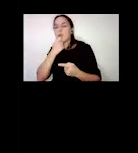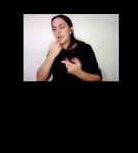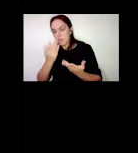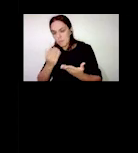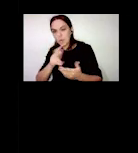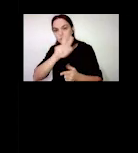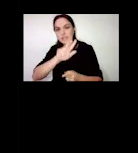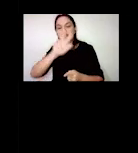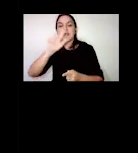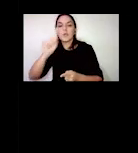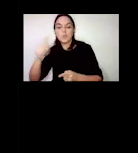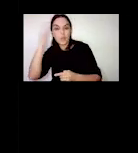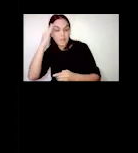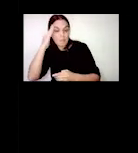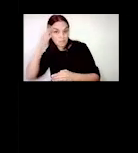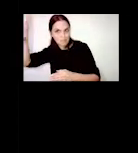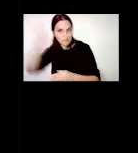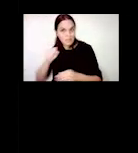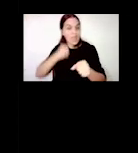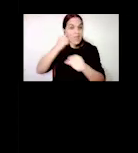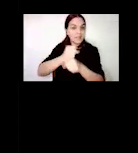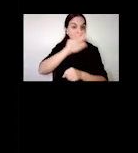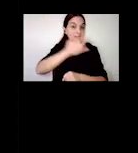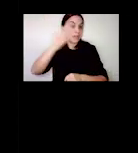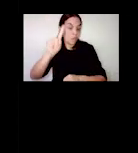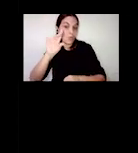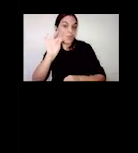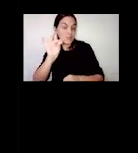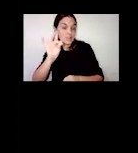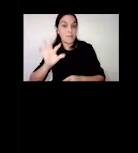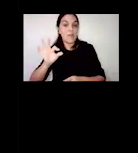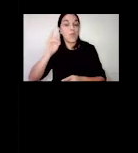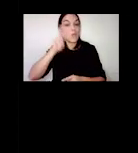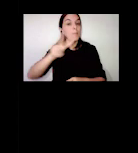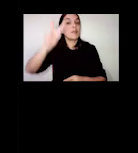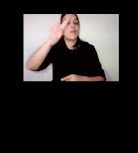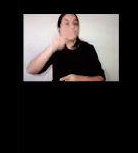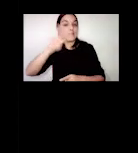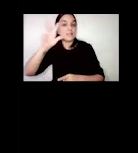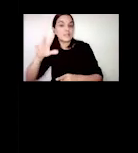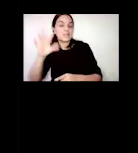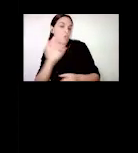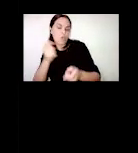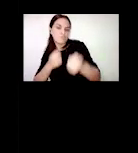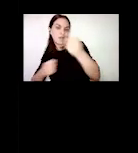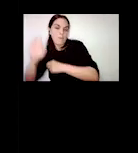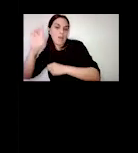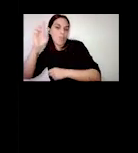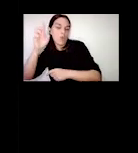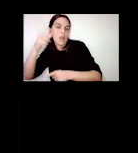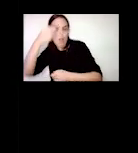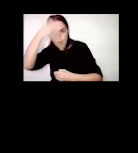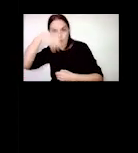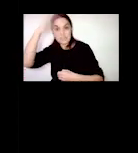31 de marzo que repatrió hasta el 31 de diciembre de 2023, o bien los cambia a dólar oficial, que es cambiarlo en el MULC, o